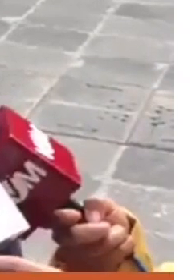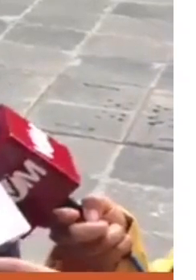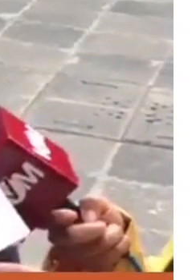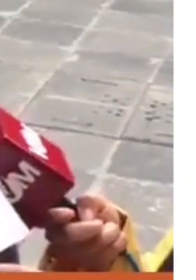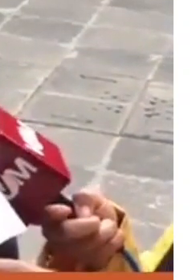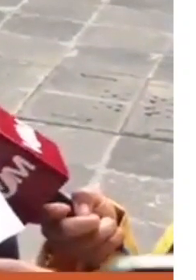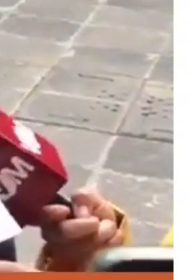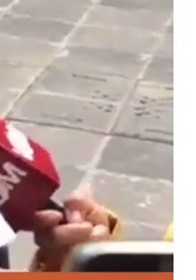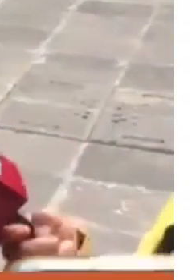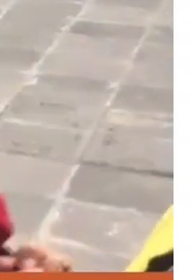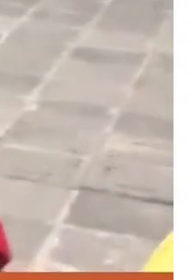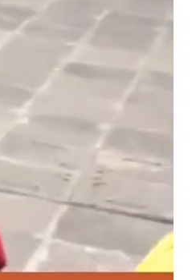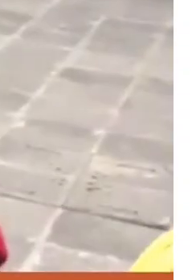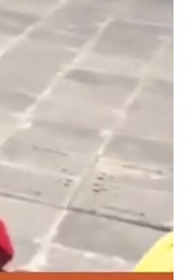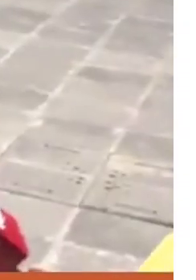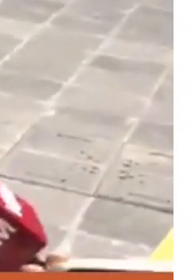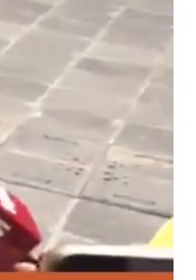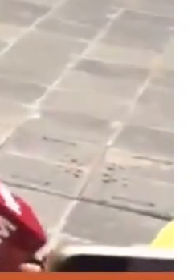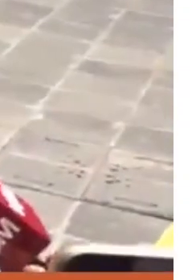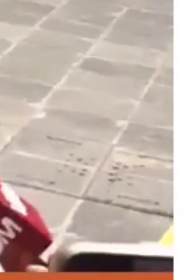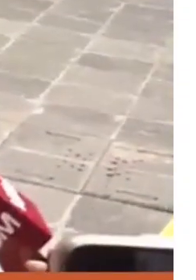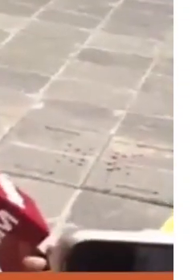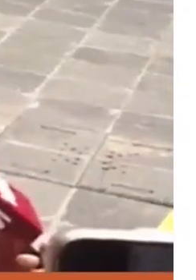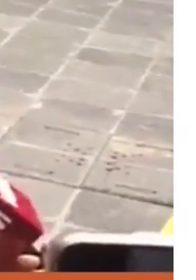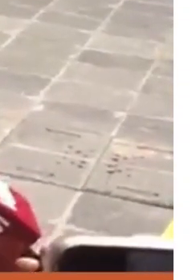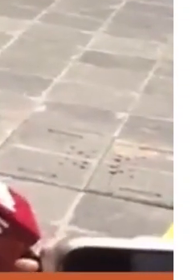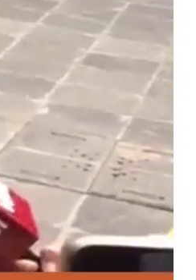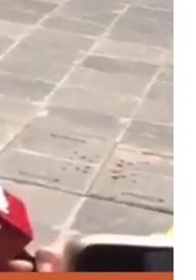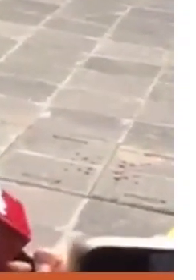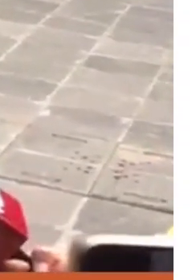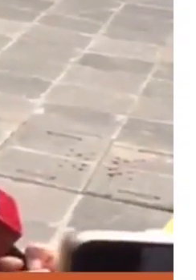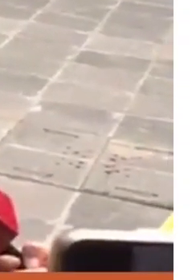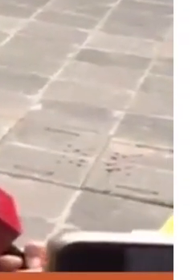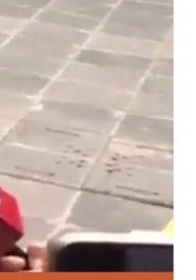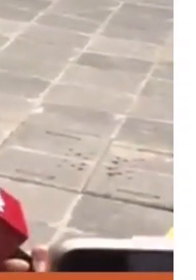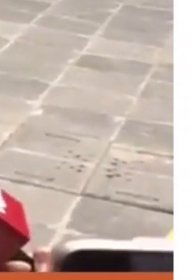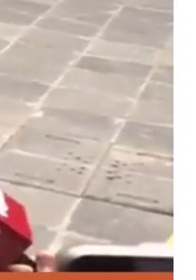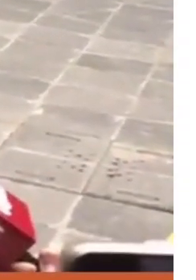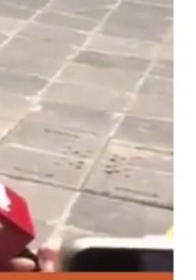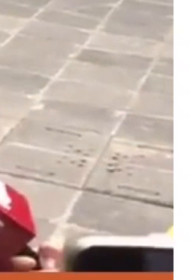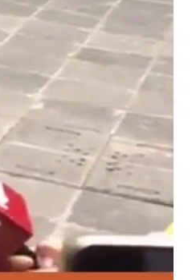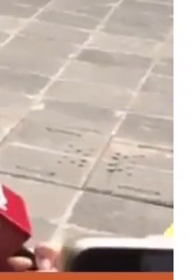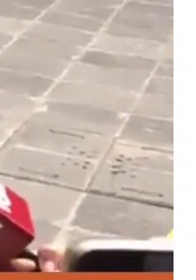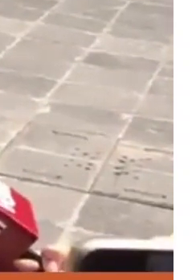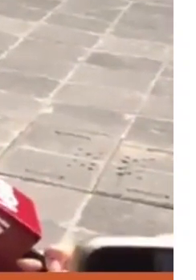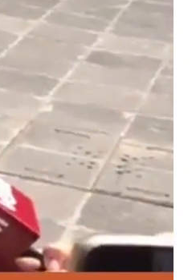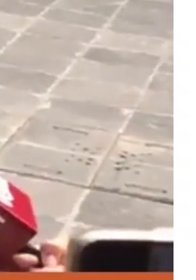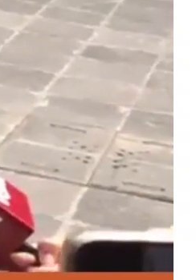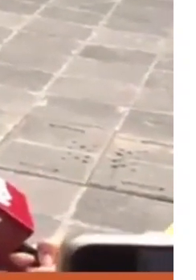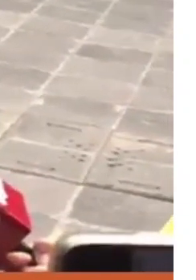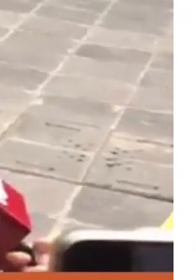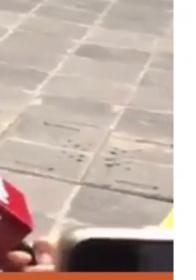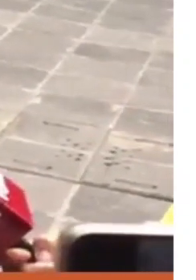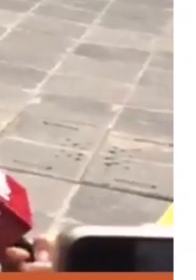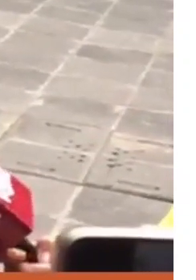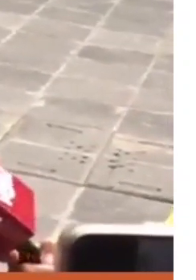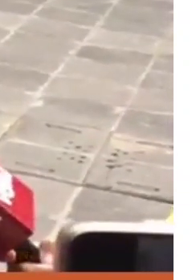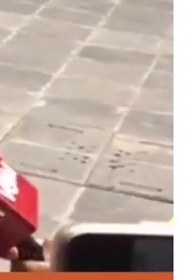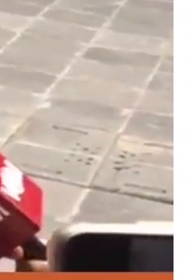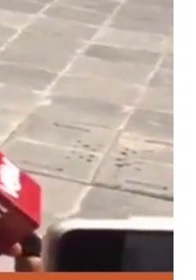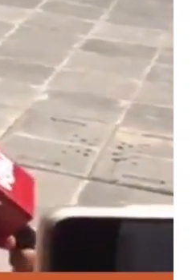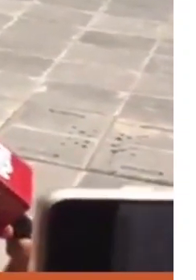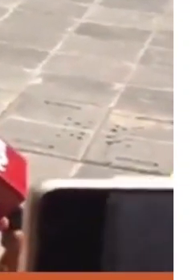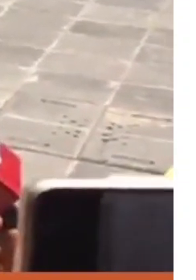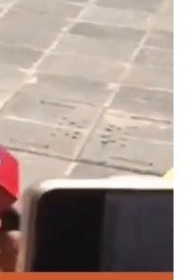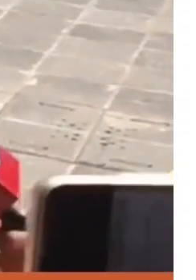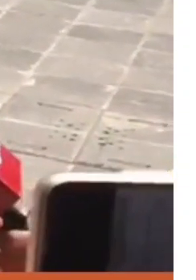esos segundos para que las personas salgamos a un lugar, pues, seguro, donde no nos pueda caer algo seguro. Como ustedes